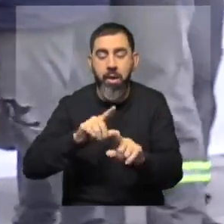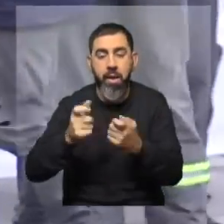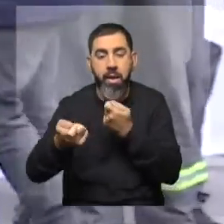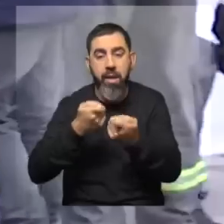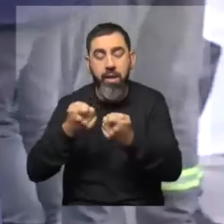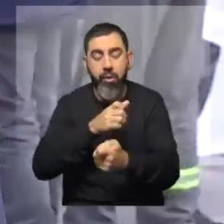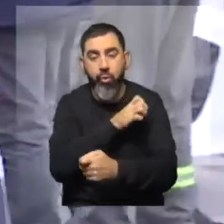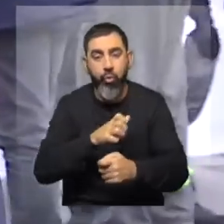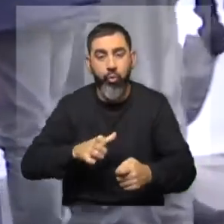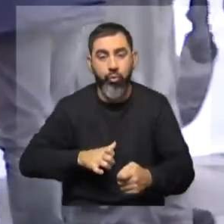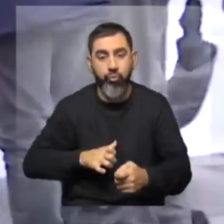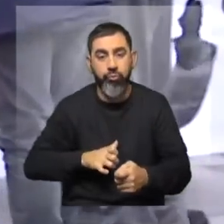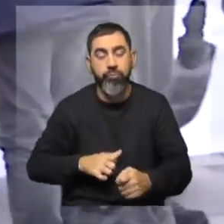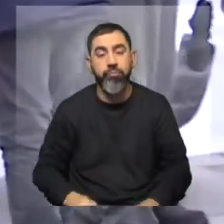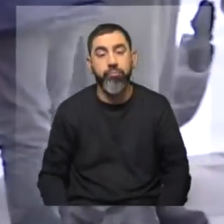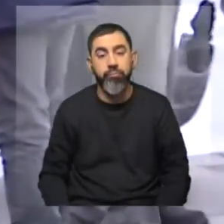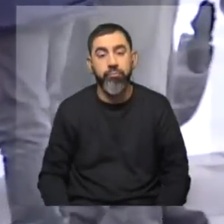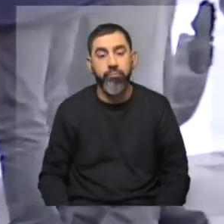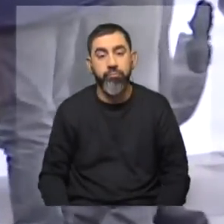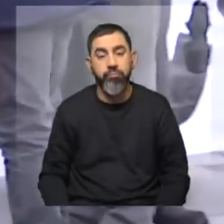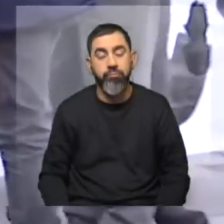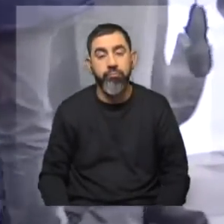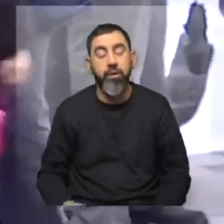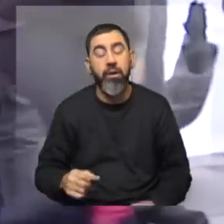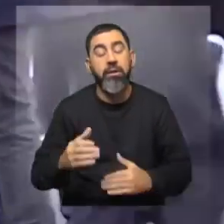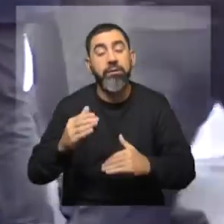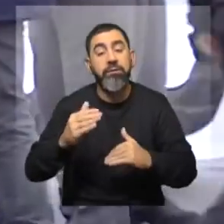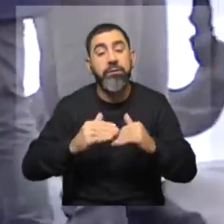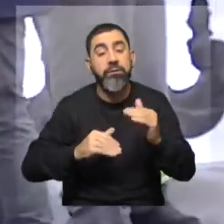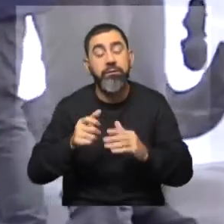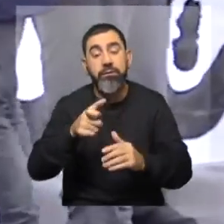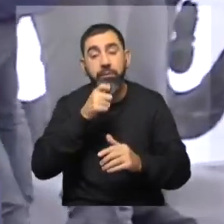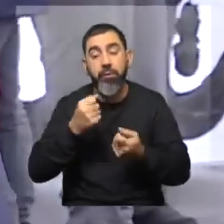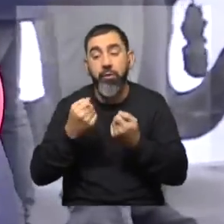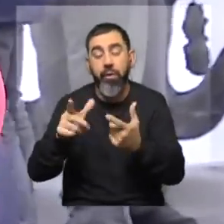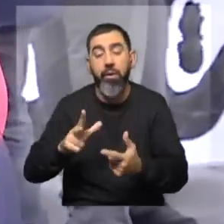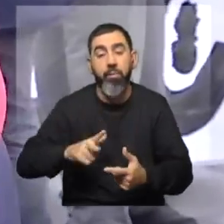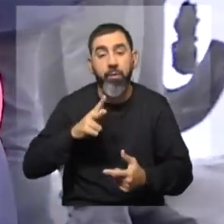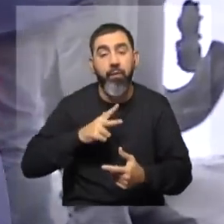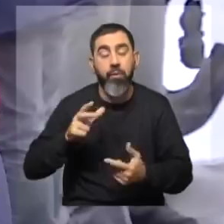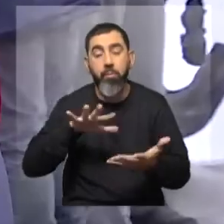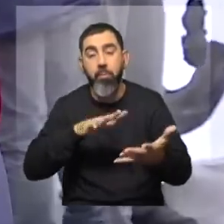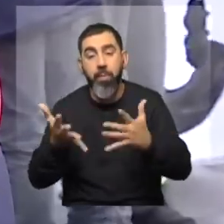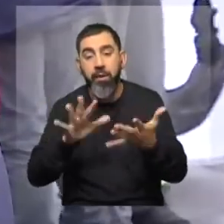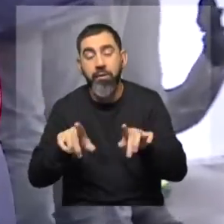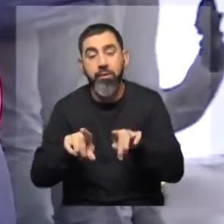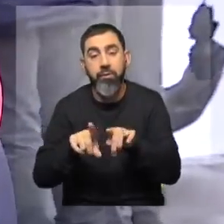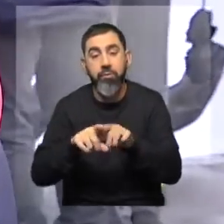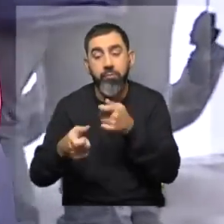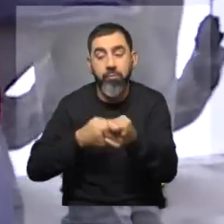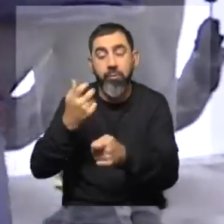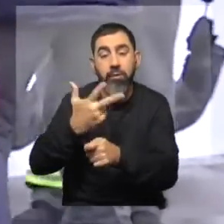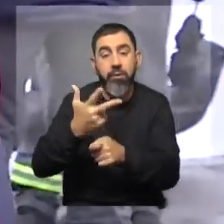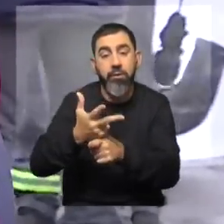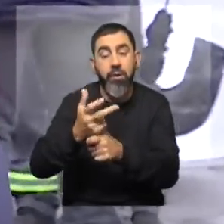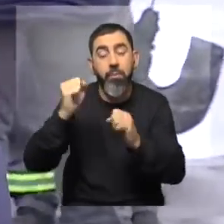Estado estamos hablando de que está definido capitalizar cementos de plata para entregárselo a privados en un monto similar a lo que llevaría la instalación de la